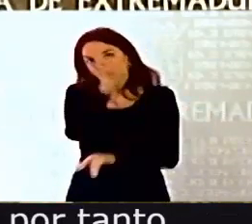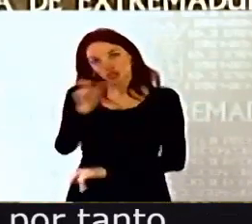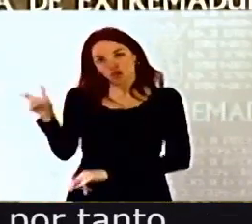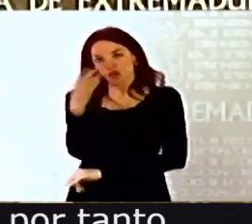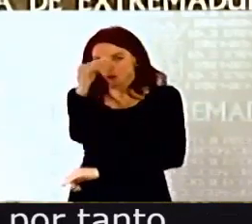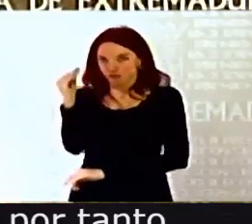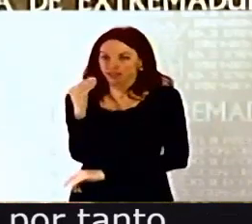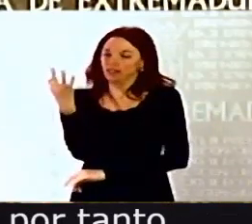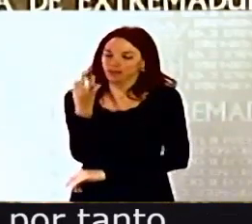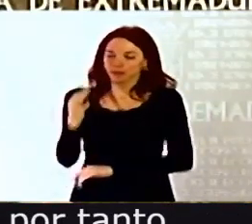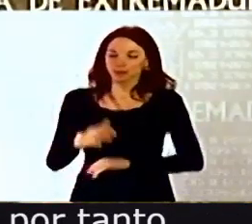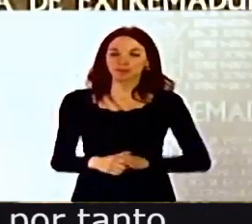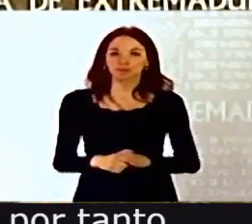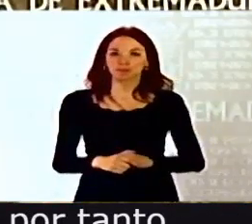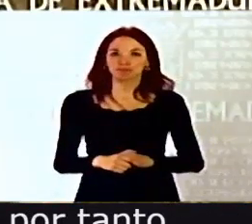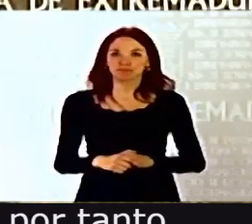joven.